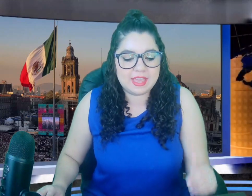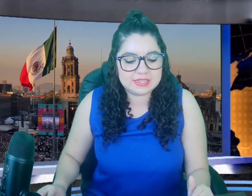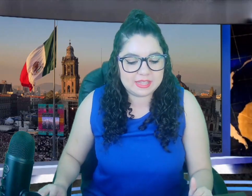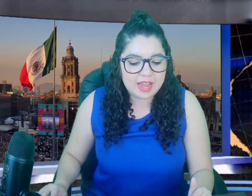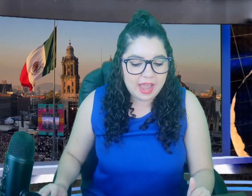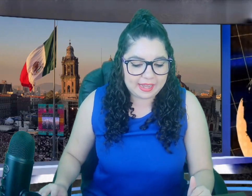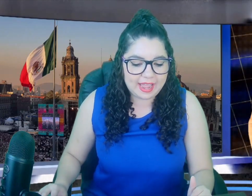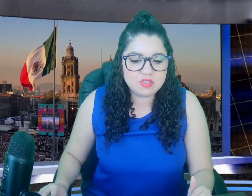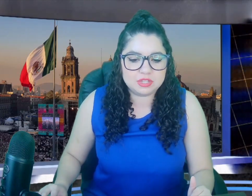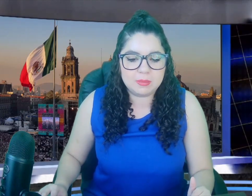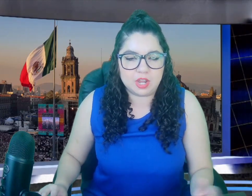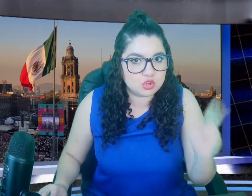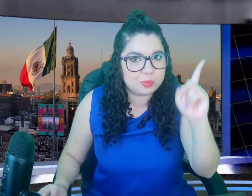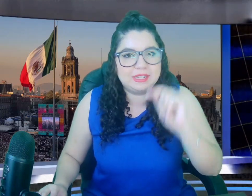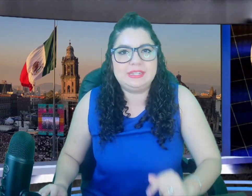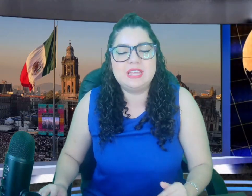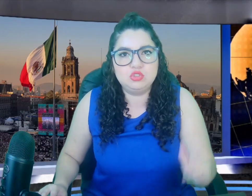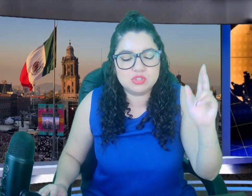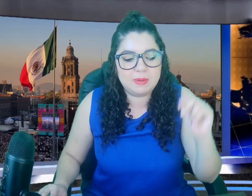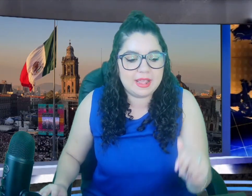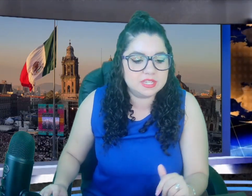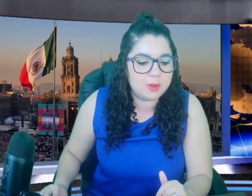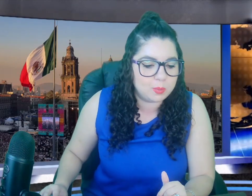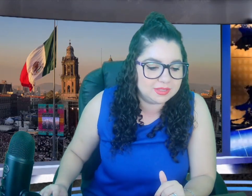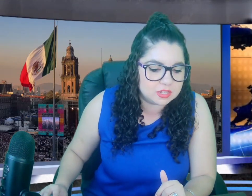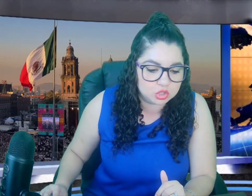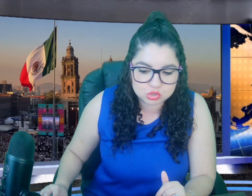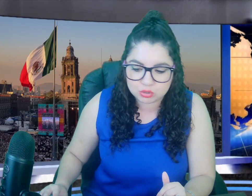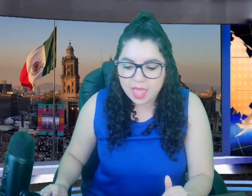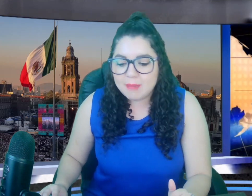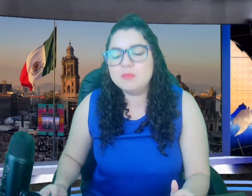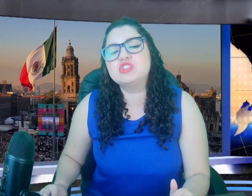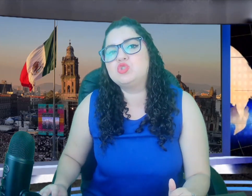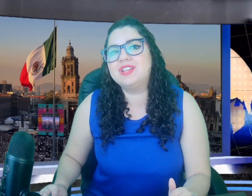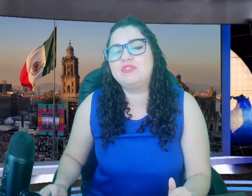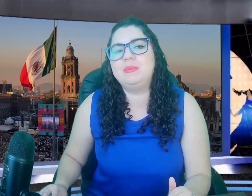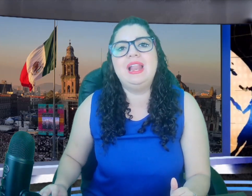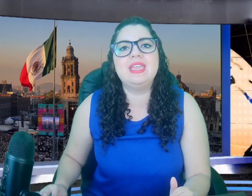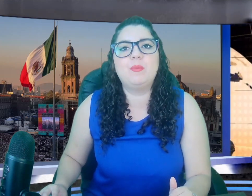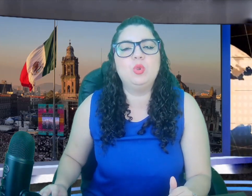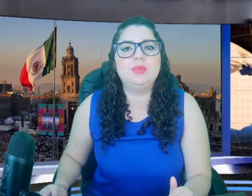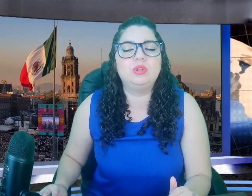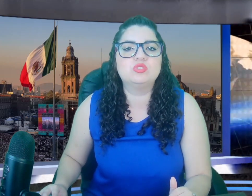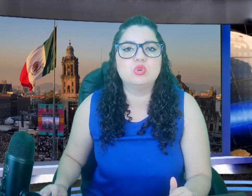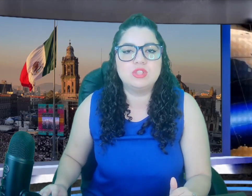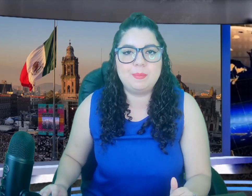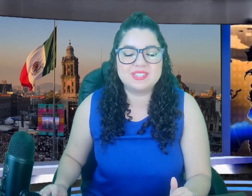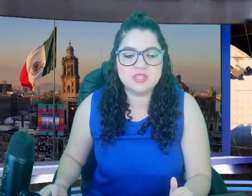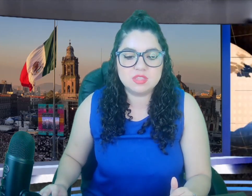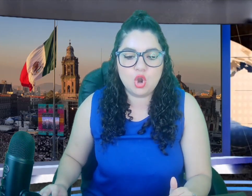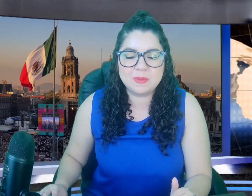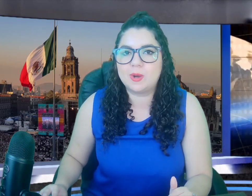vean en qué la están regando también ellos, porque ni santos ni blancas palomitas no son. Vamos escuchando, familia, ya por último el discurso